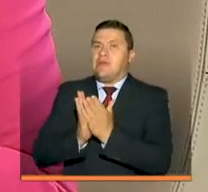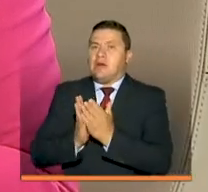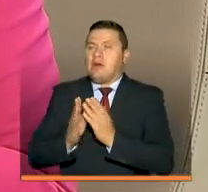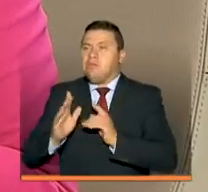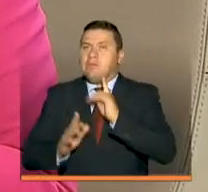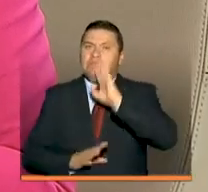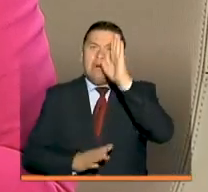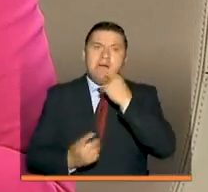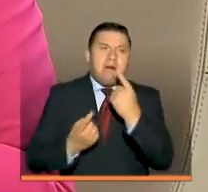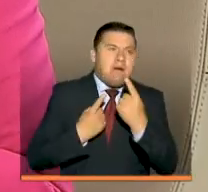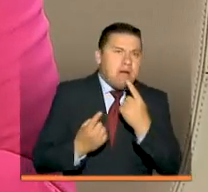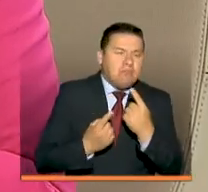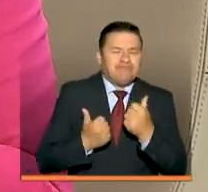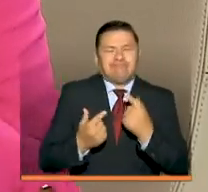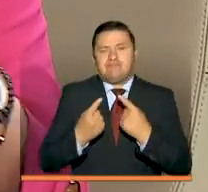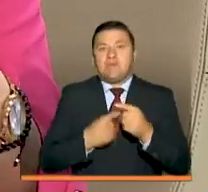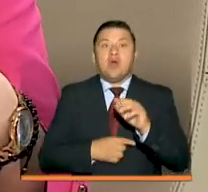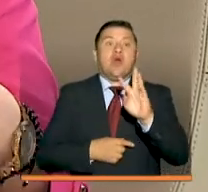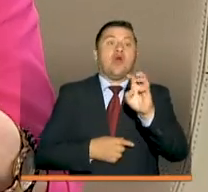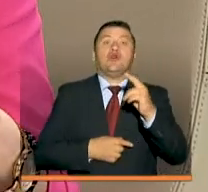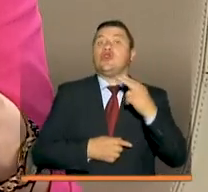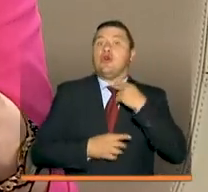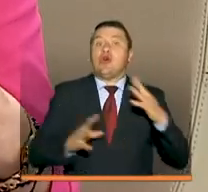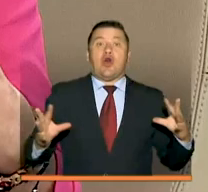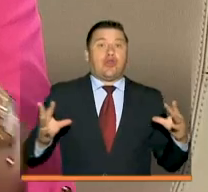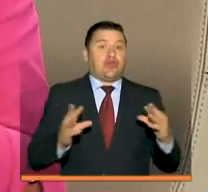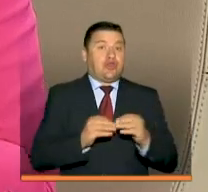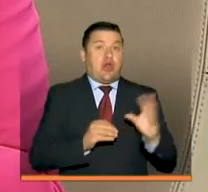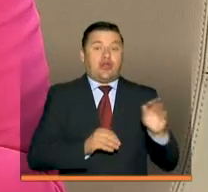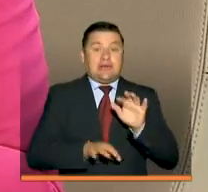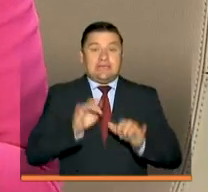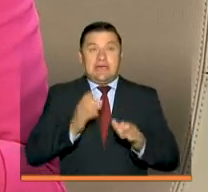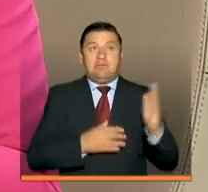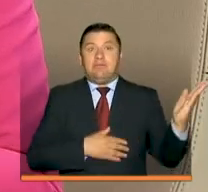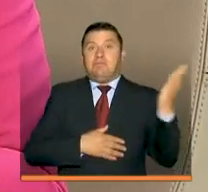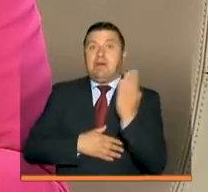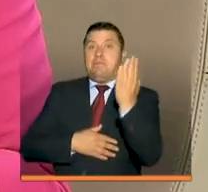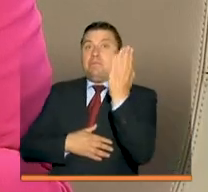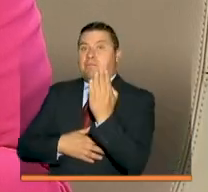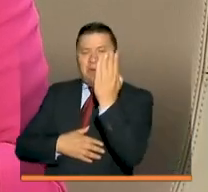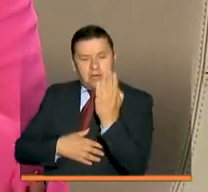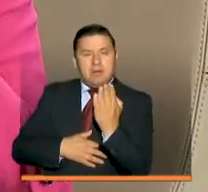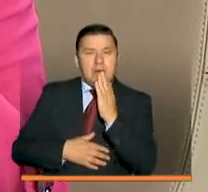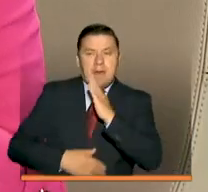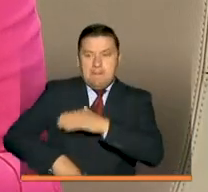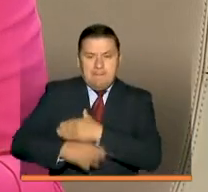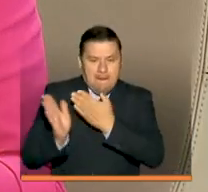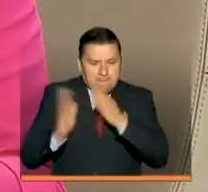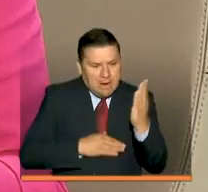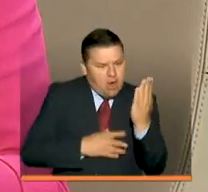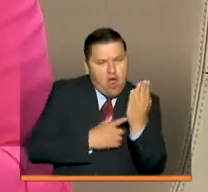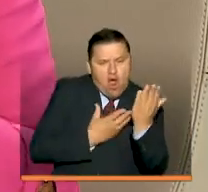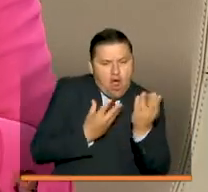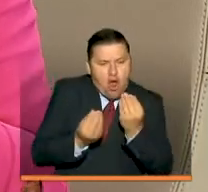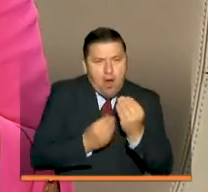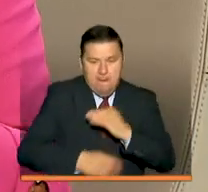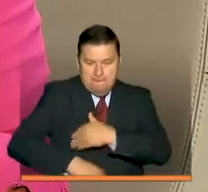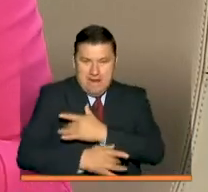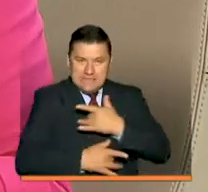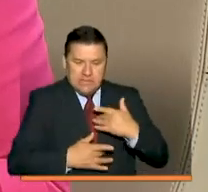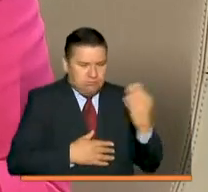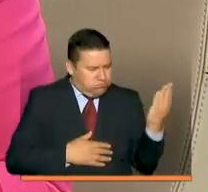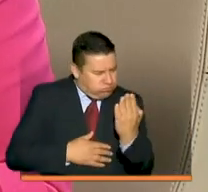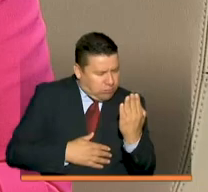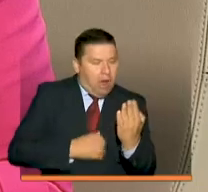Educación y recordarles que al 8 de noviembre ya el total de las secretarías nos presentarán, como lo dispuso el señor ministro, los planes de alternancia, los planes